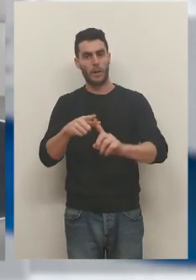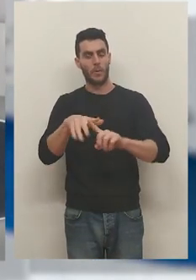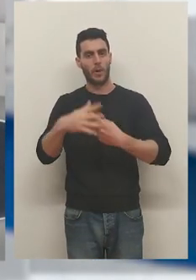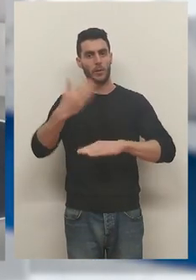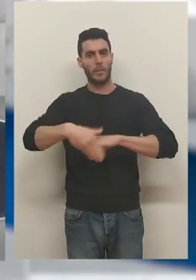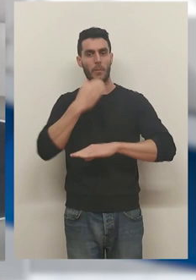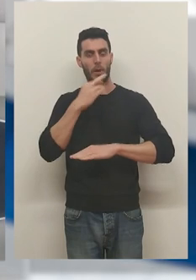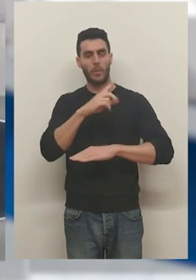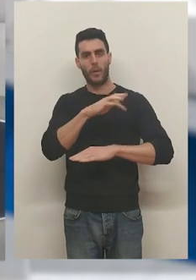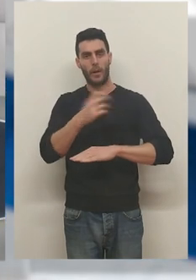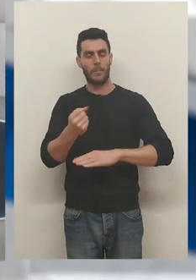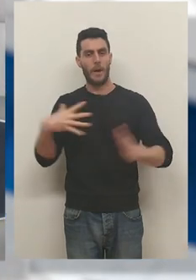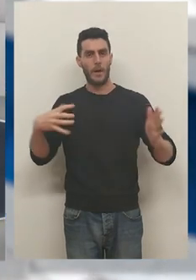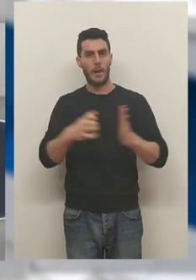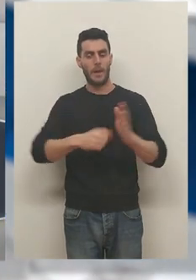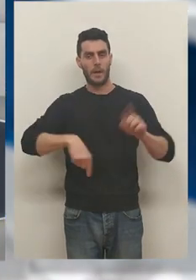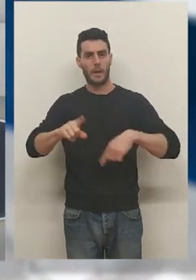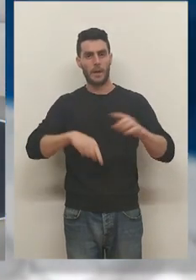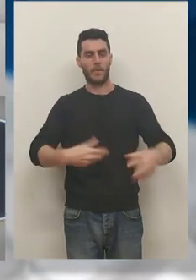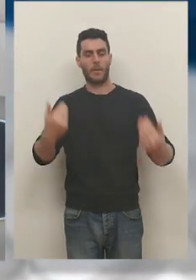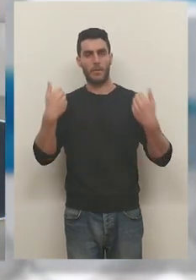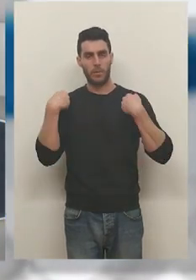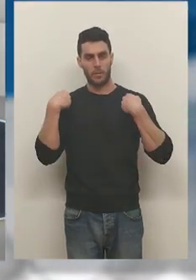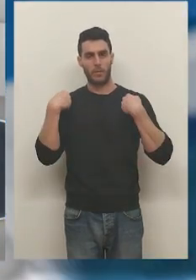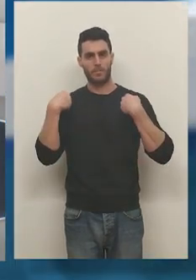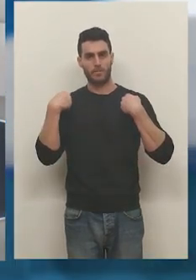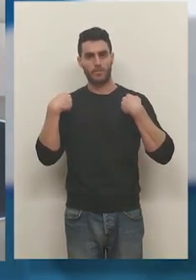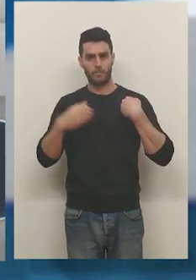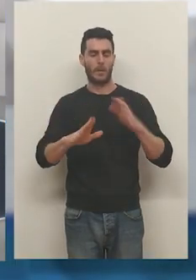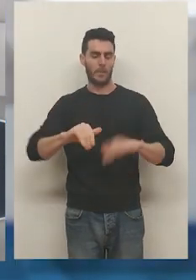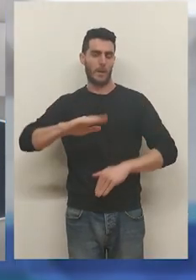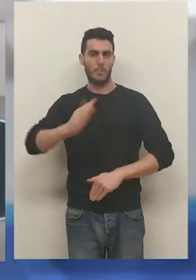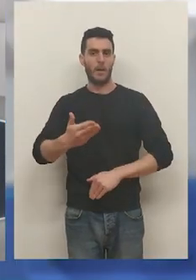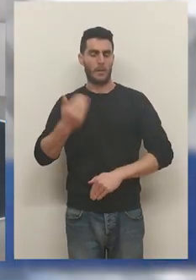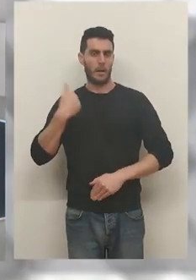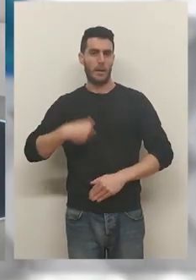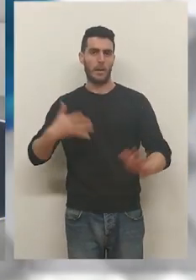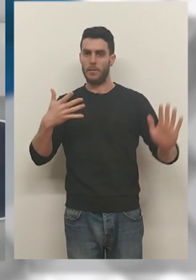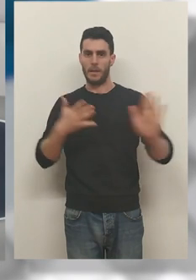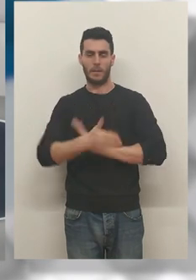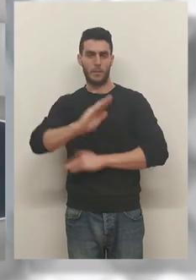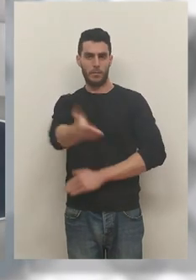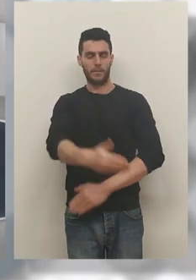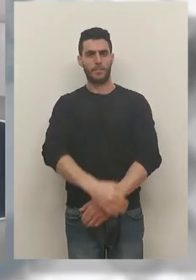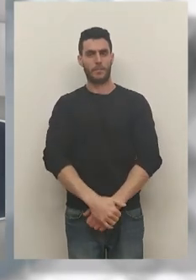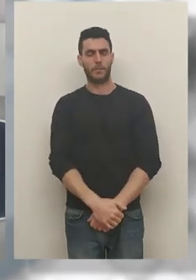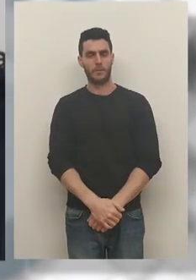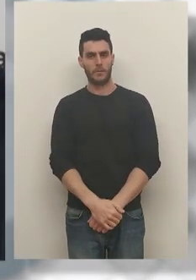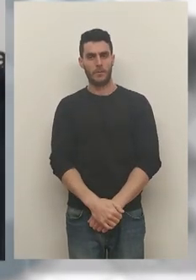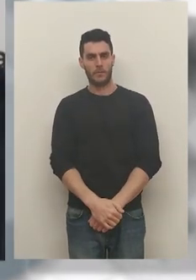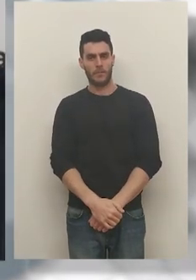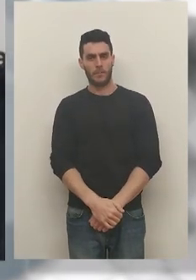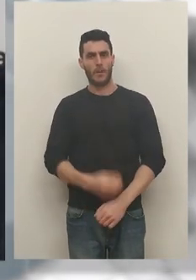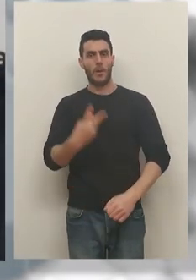trata de evitar casos como el de Rafa que sufrió un accidente de tráfico con secuelas que le acompañan ya para toda la vida